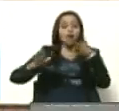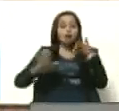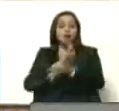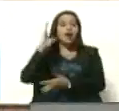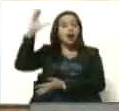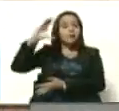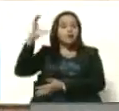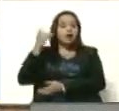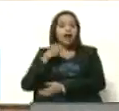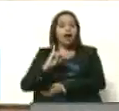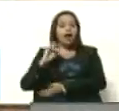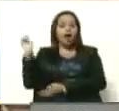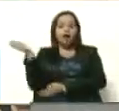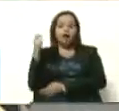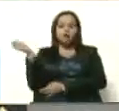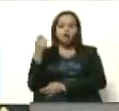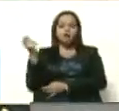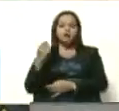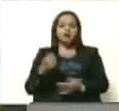de Apure,